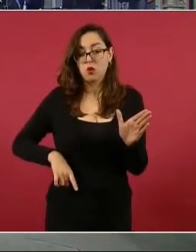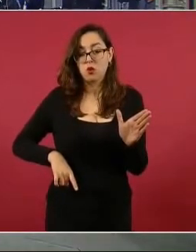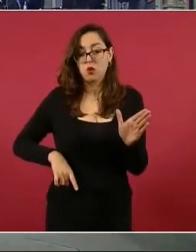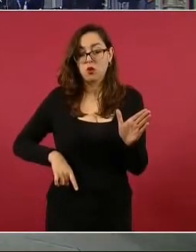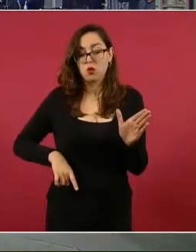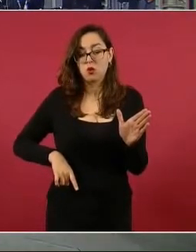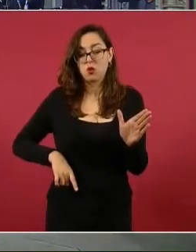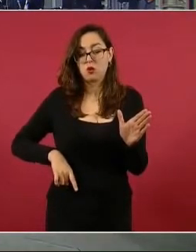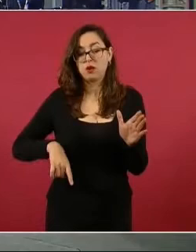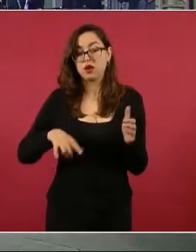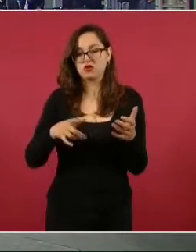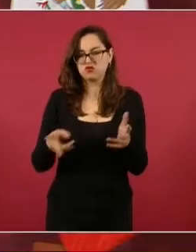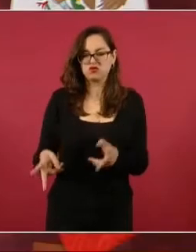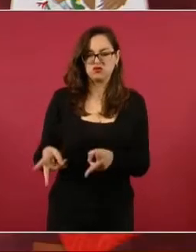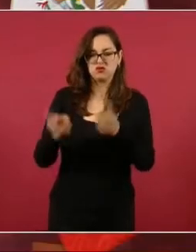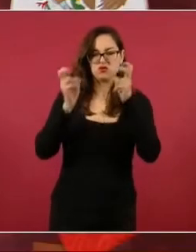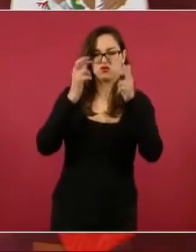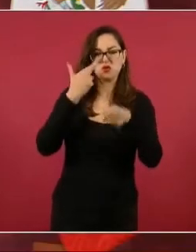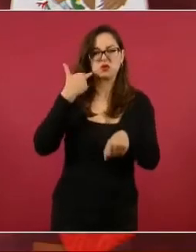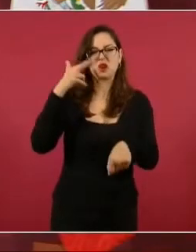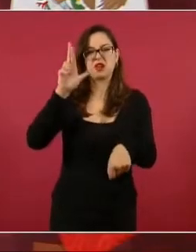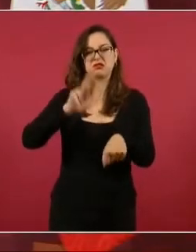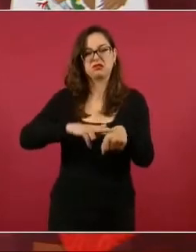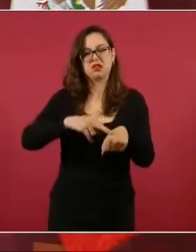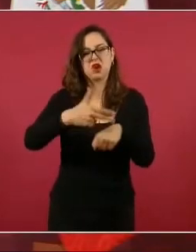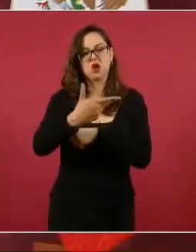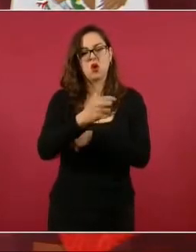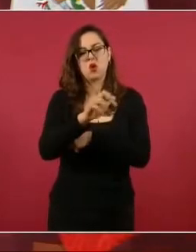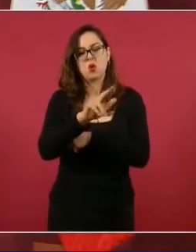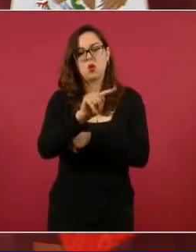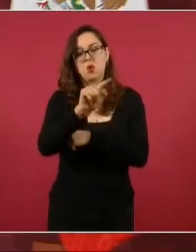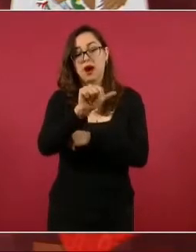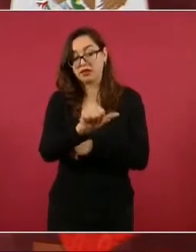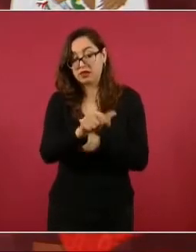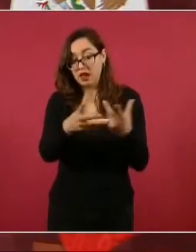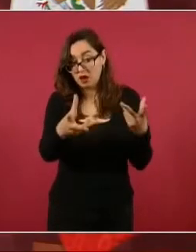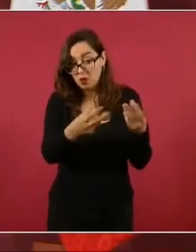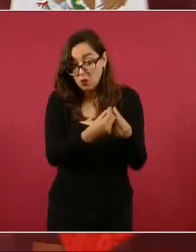del usurpador y traidor Victoriano Huerta.